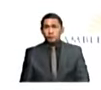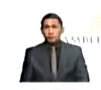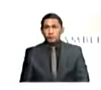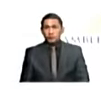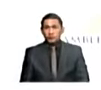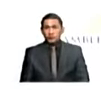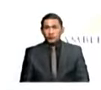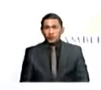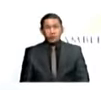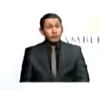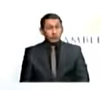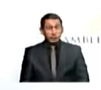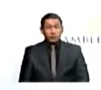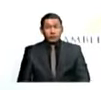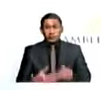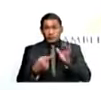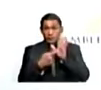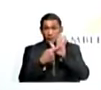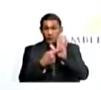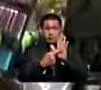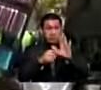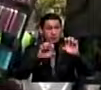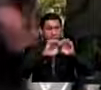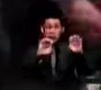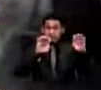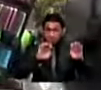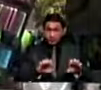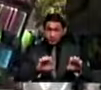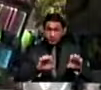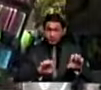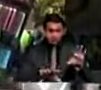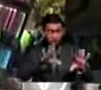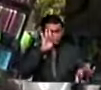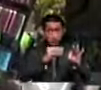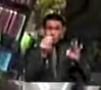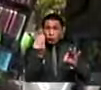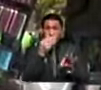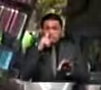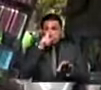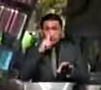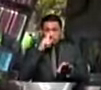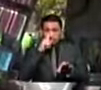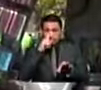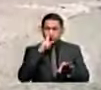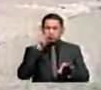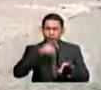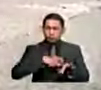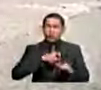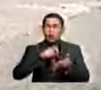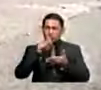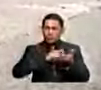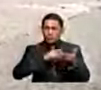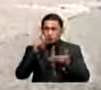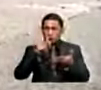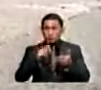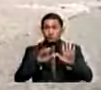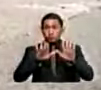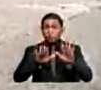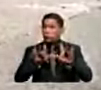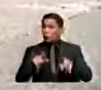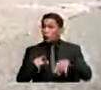claro. Todo aquello que es incentivos tiene que ser aprobado. Es solo uno de los planteamientos del gobierno para crear fuentes de empleo. Existen